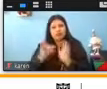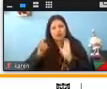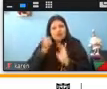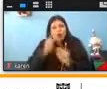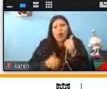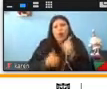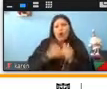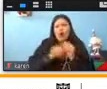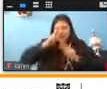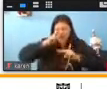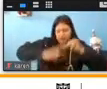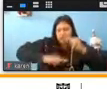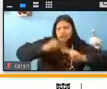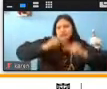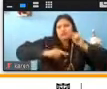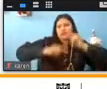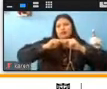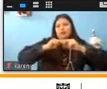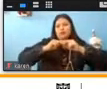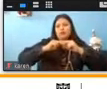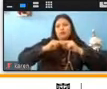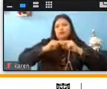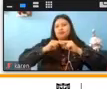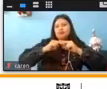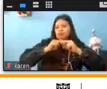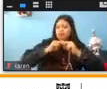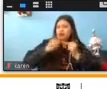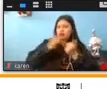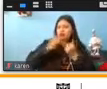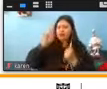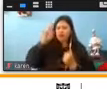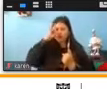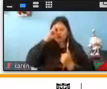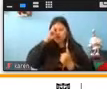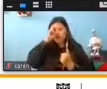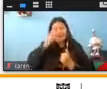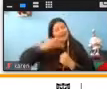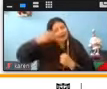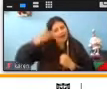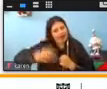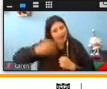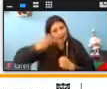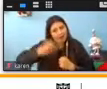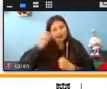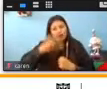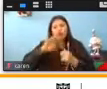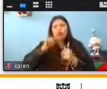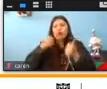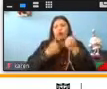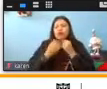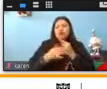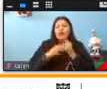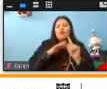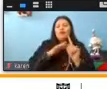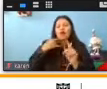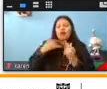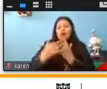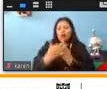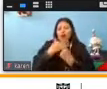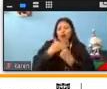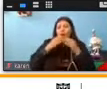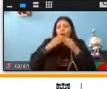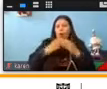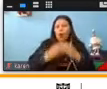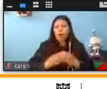las construcciones pues desde la razón, pero siempre están muy pasadas por el cuerpo individual y el